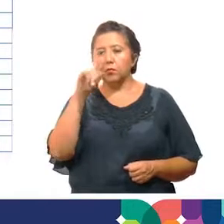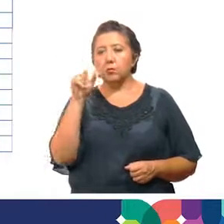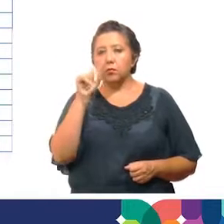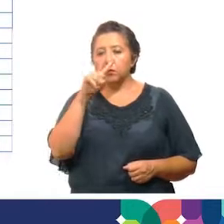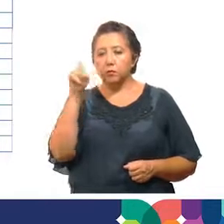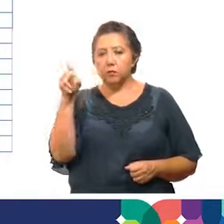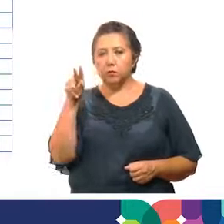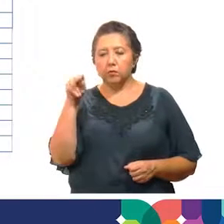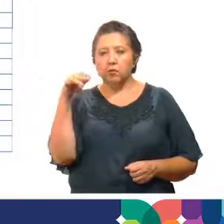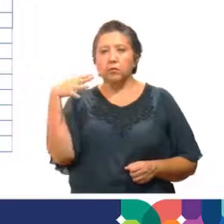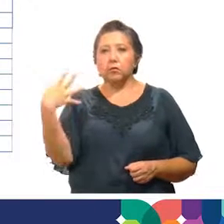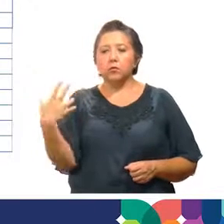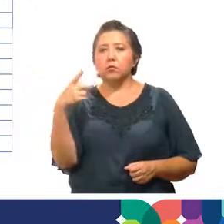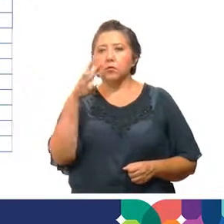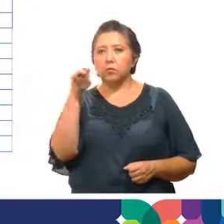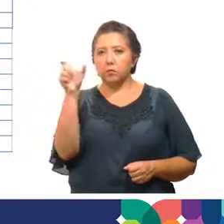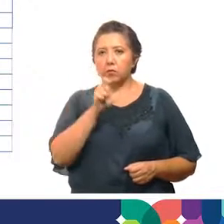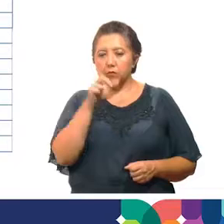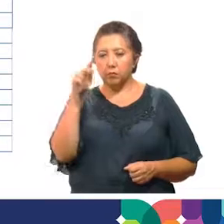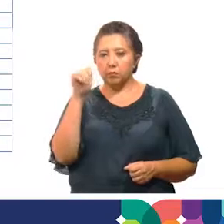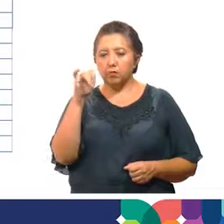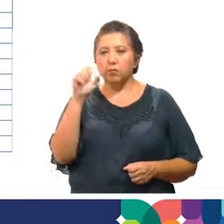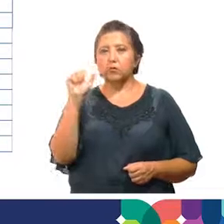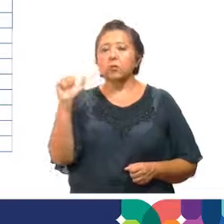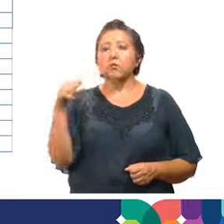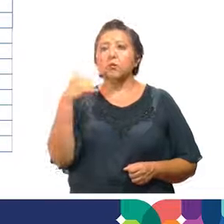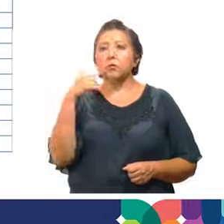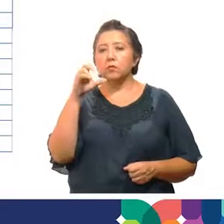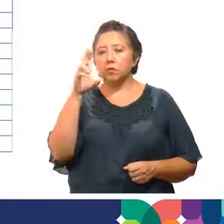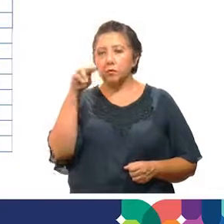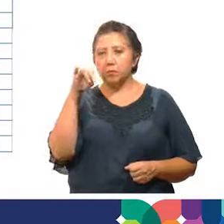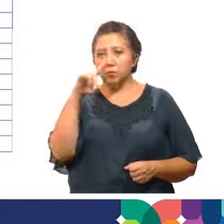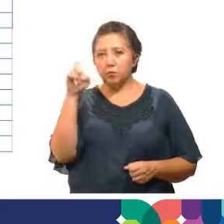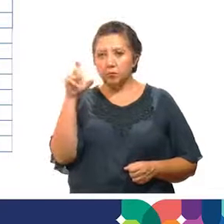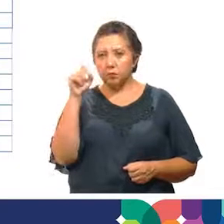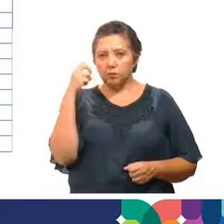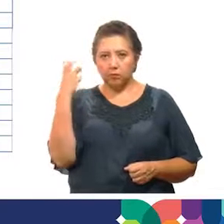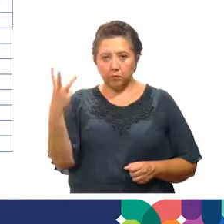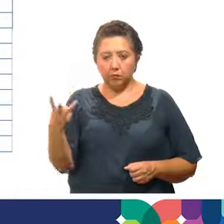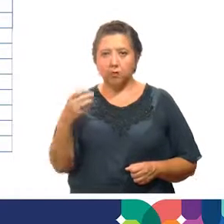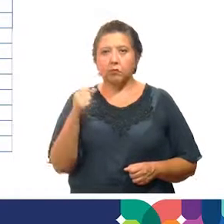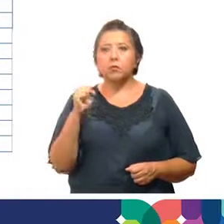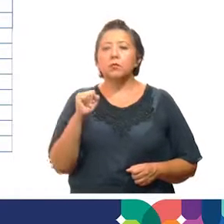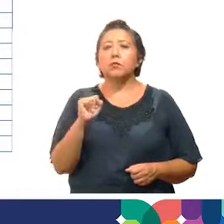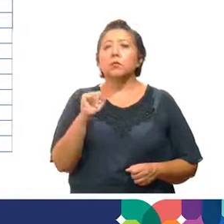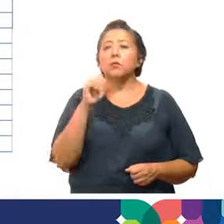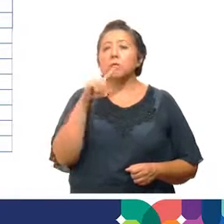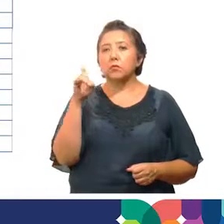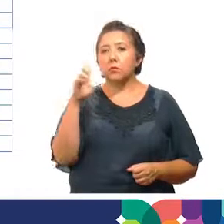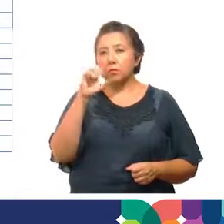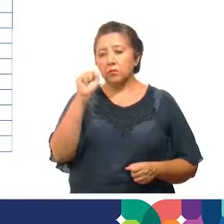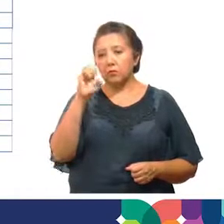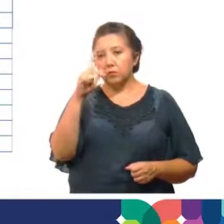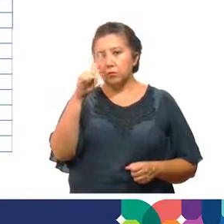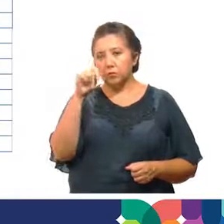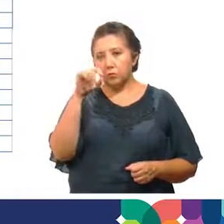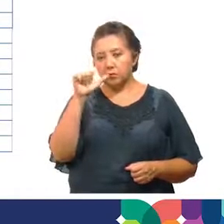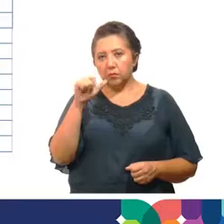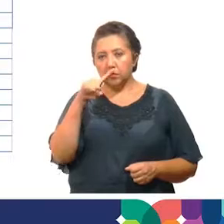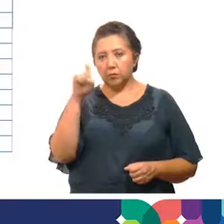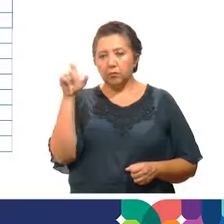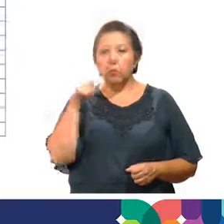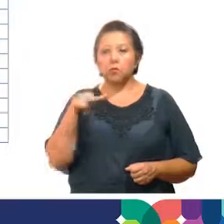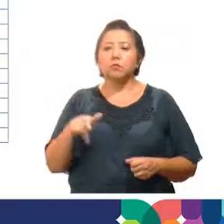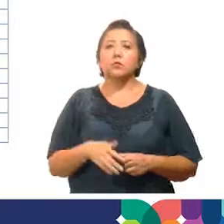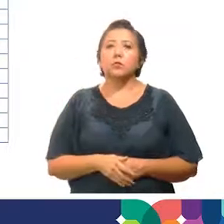158, Mashcanú 133, Acanqué 123, Oxcuxcap 120 y Espita